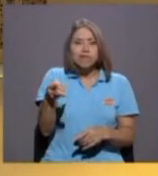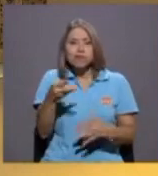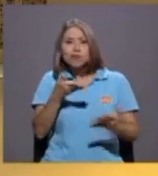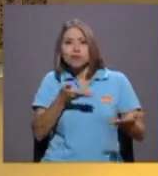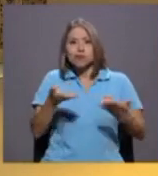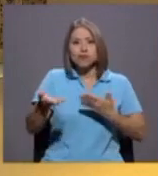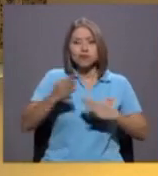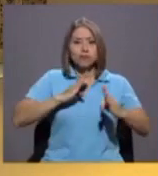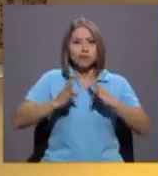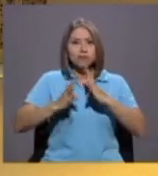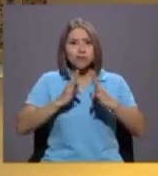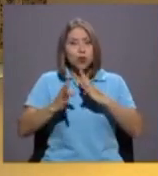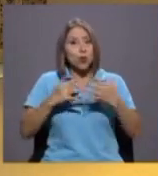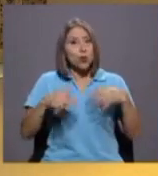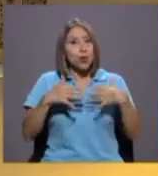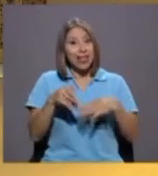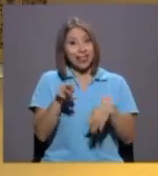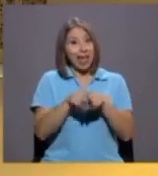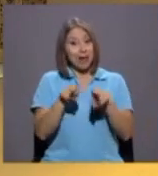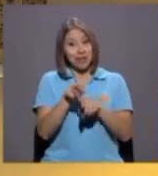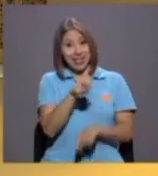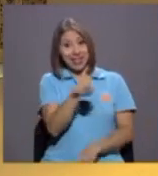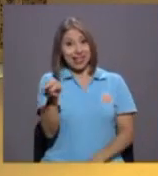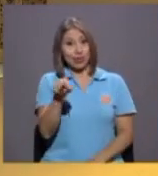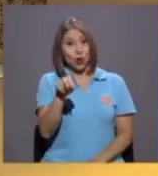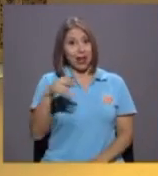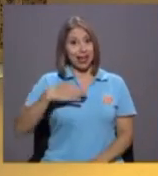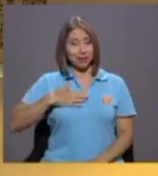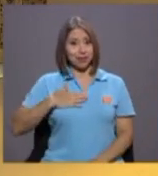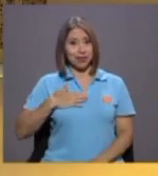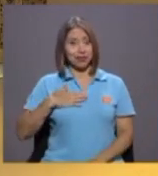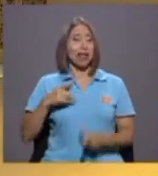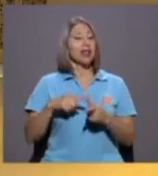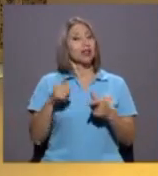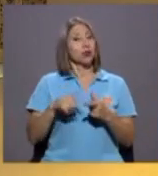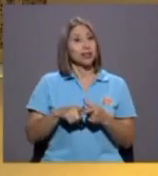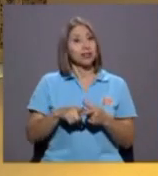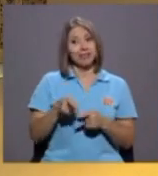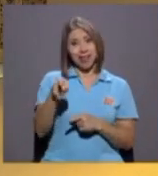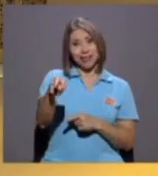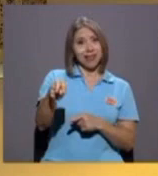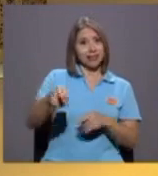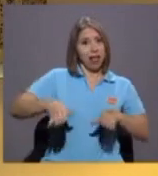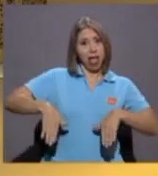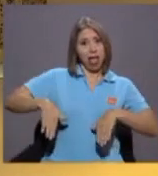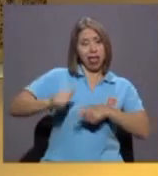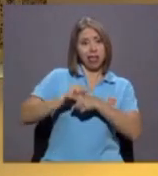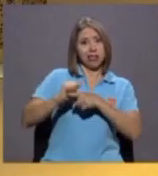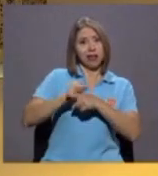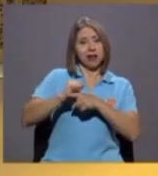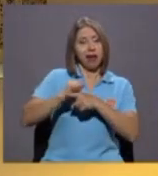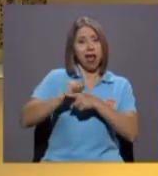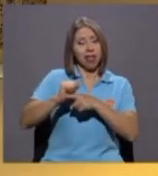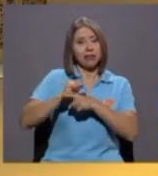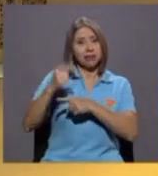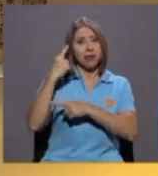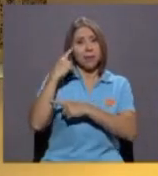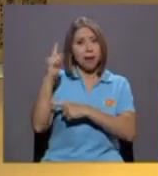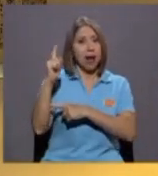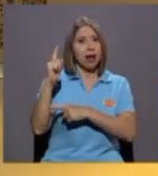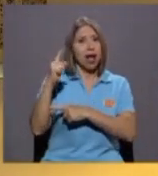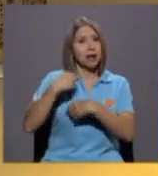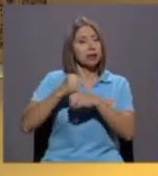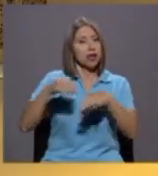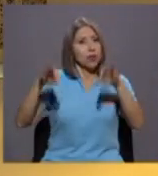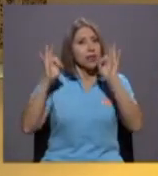y las dos presentadoras hasta son colegas míos, de manera que no están entrenadas para hacer lo bien que lo hicieron,